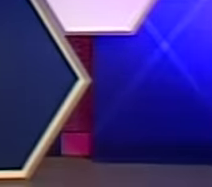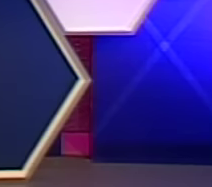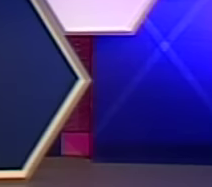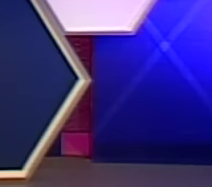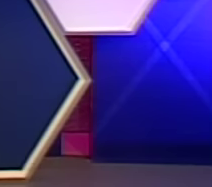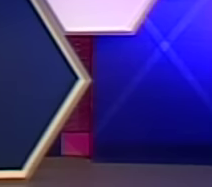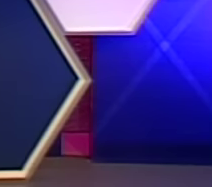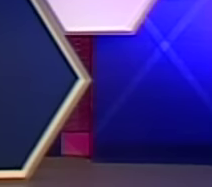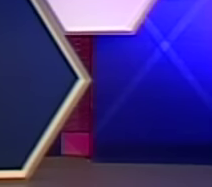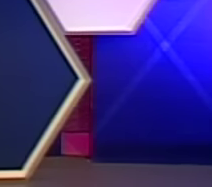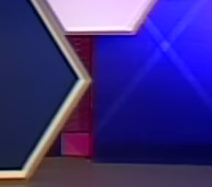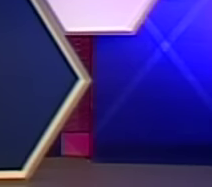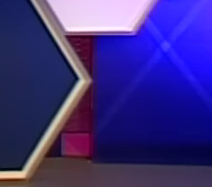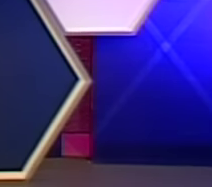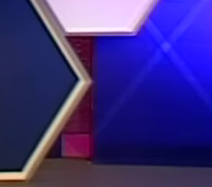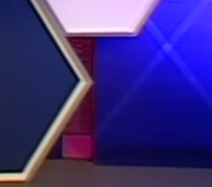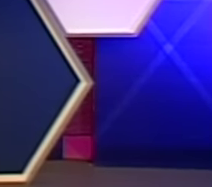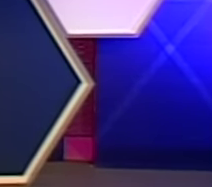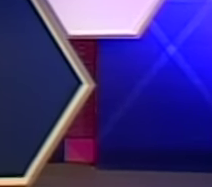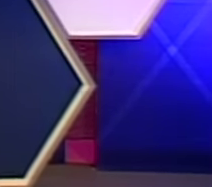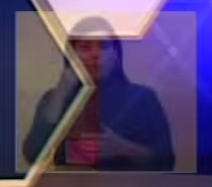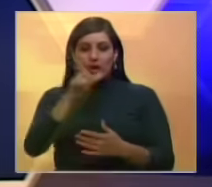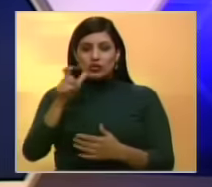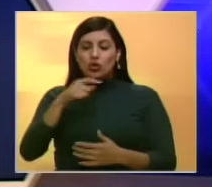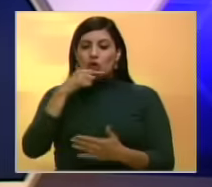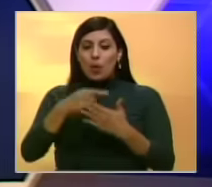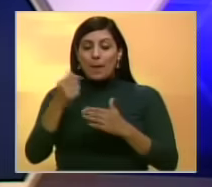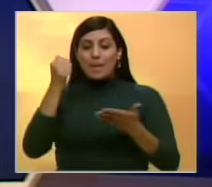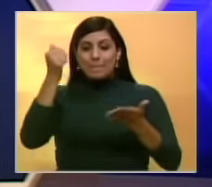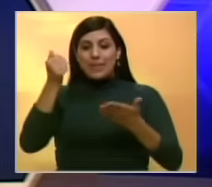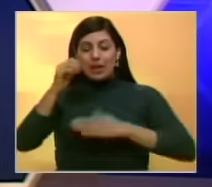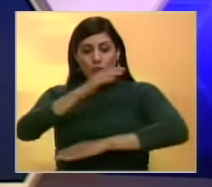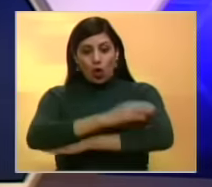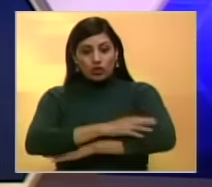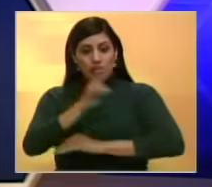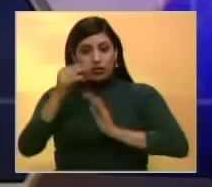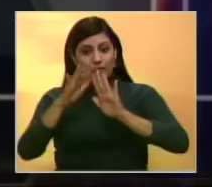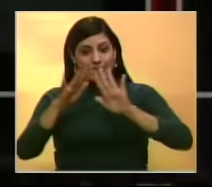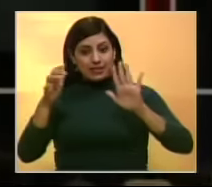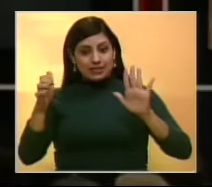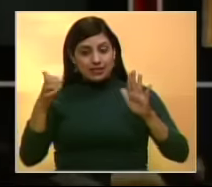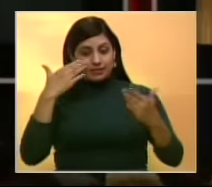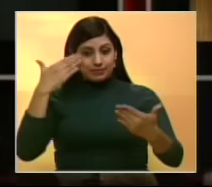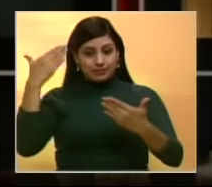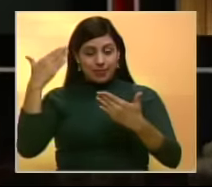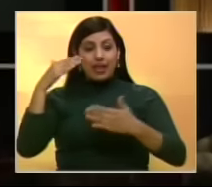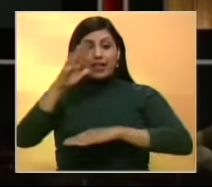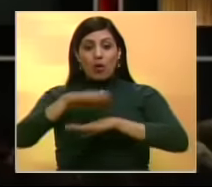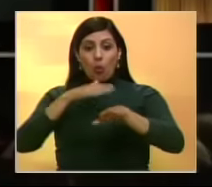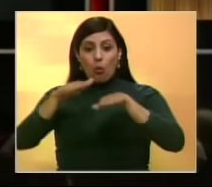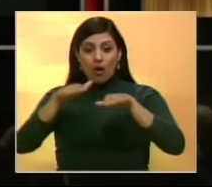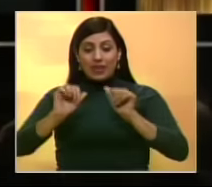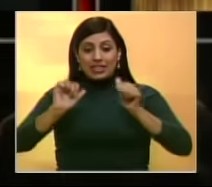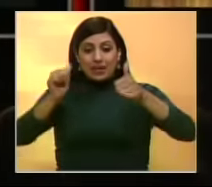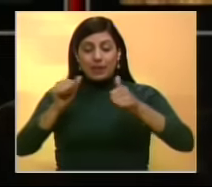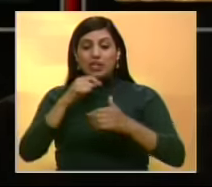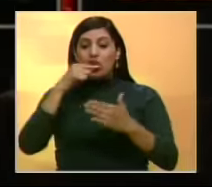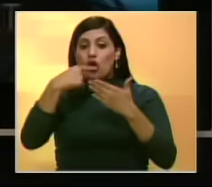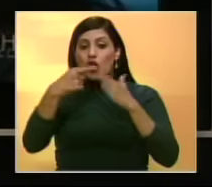en estreno estrellas y comenzamos con Los Grandes nominados a los premios osscar 2016 este jueves se dieron a conocer los